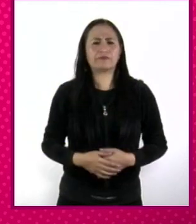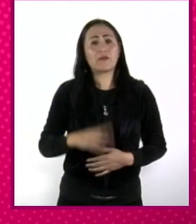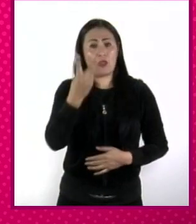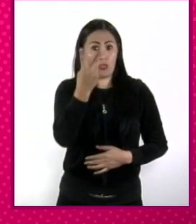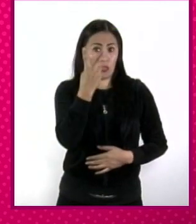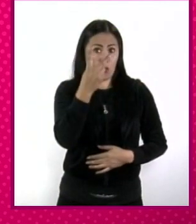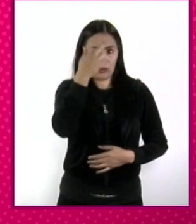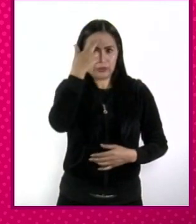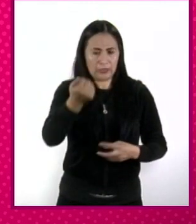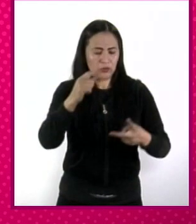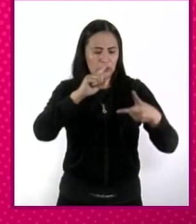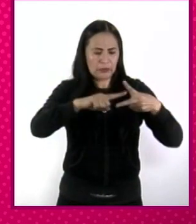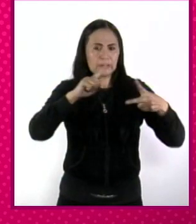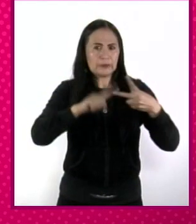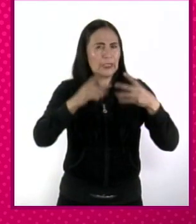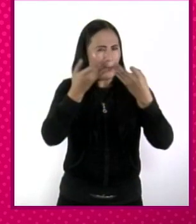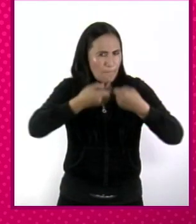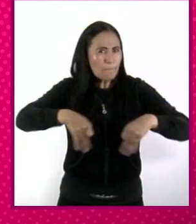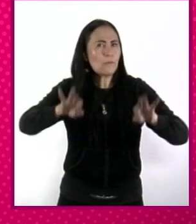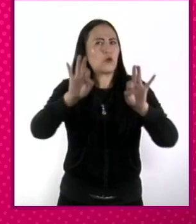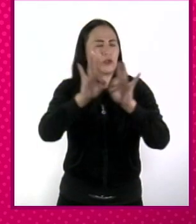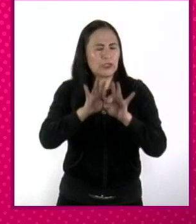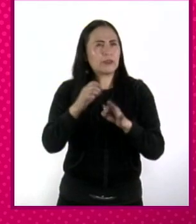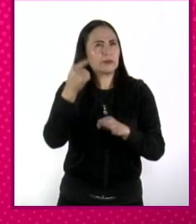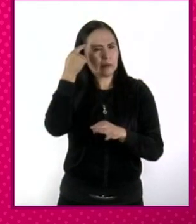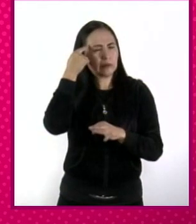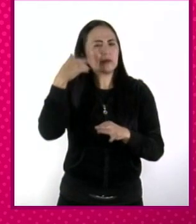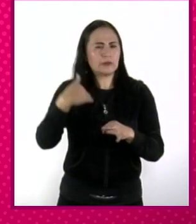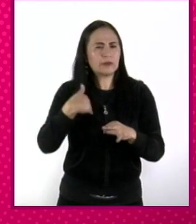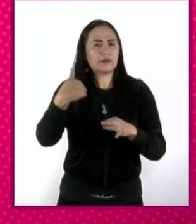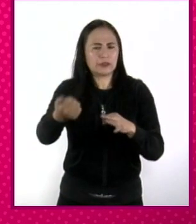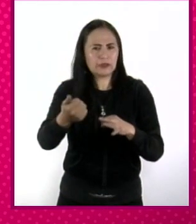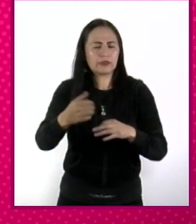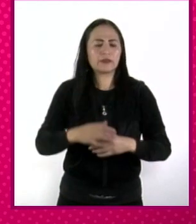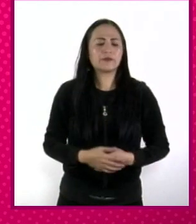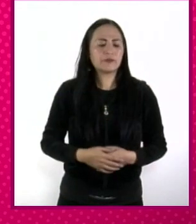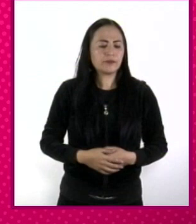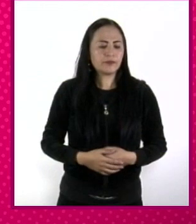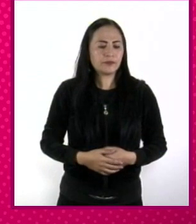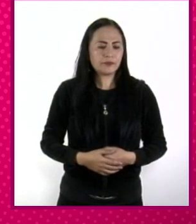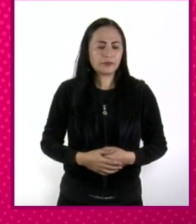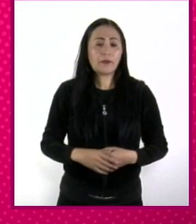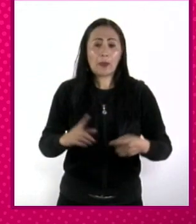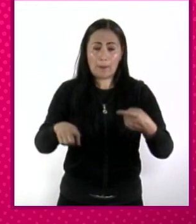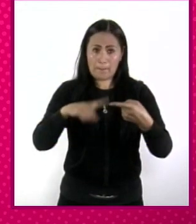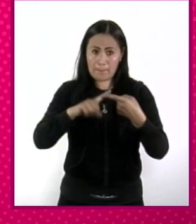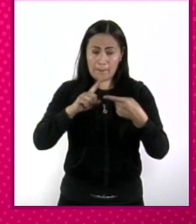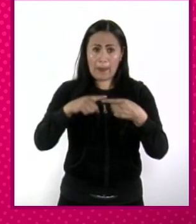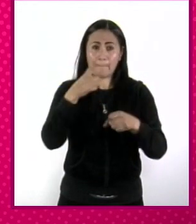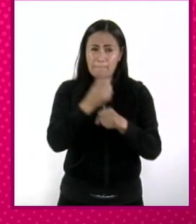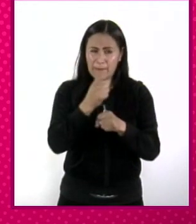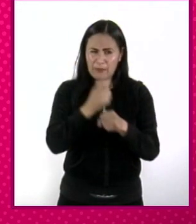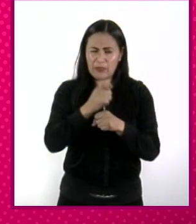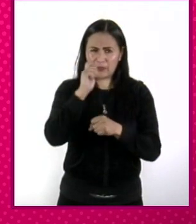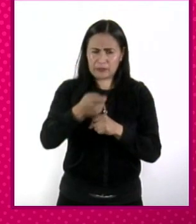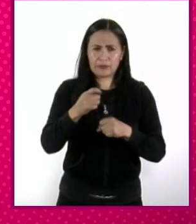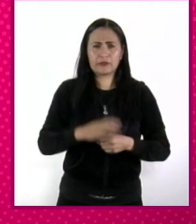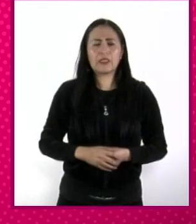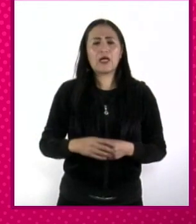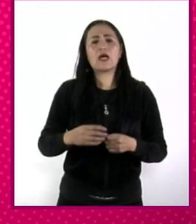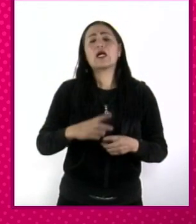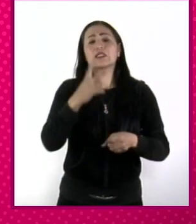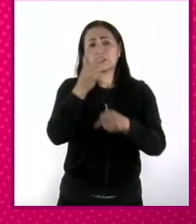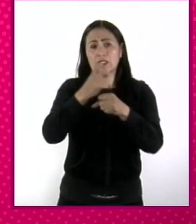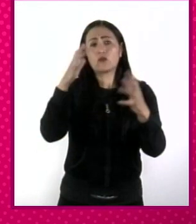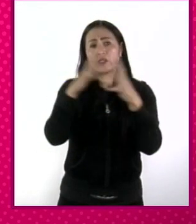dos razones muy importantes para entender la respuesta a esta pregunta. La primera es que al término de la